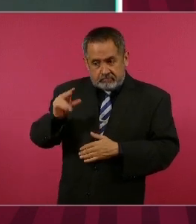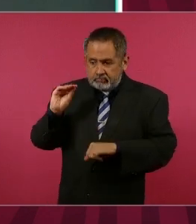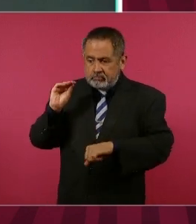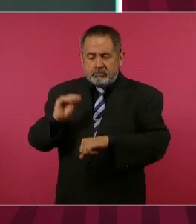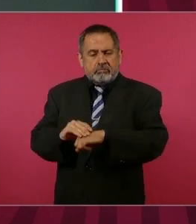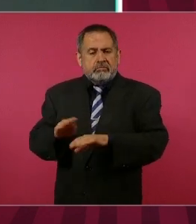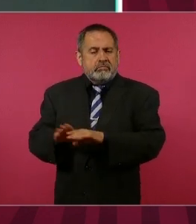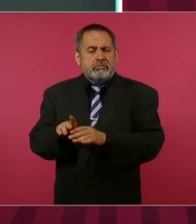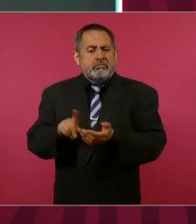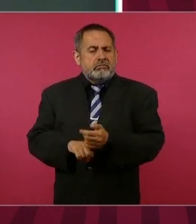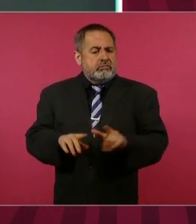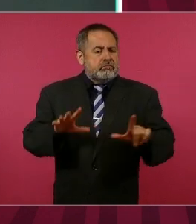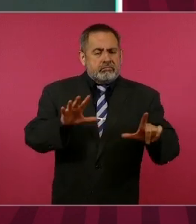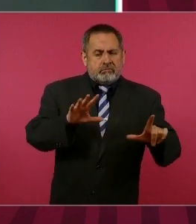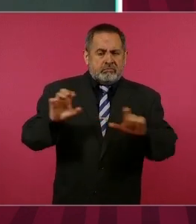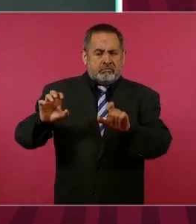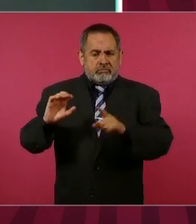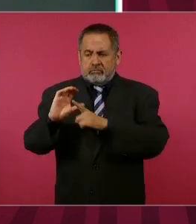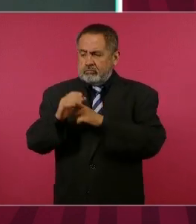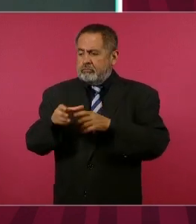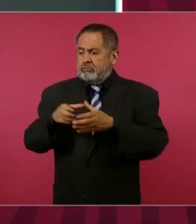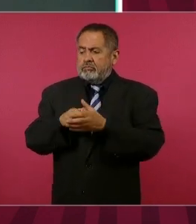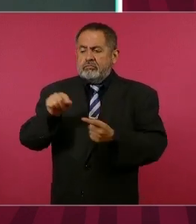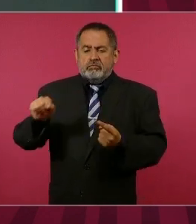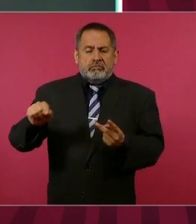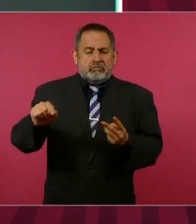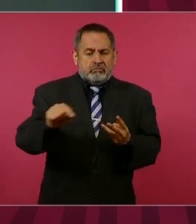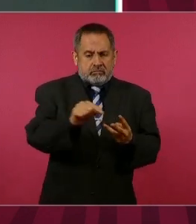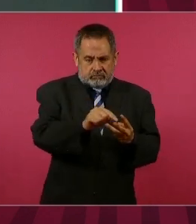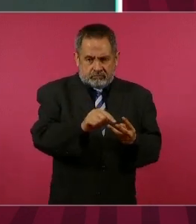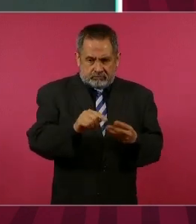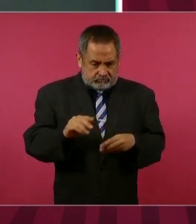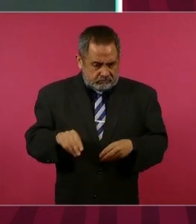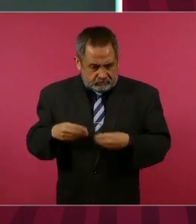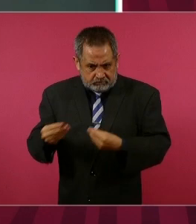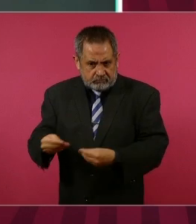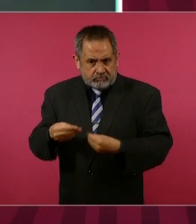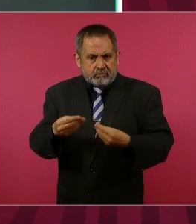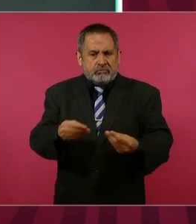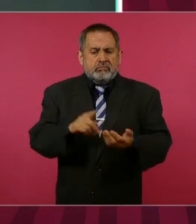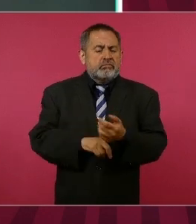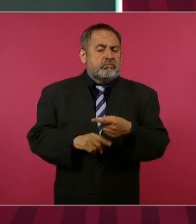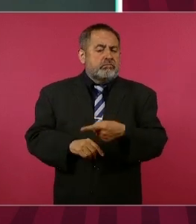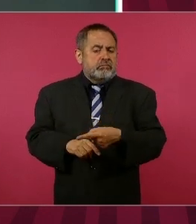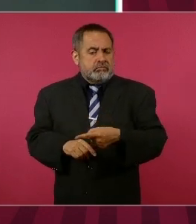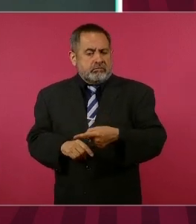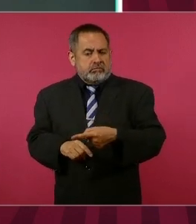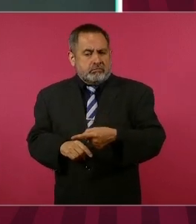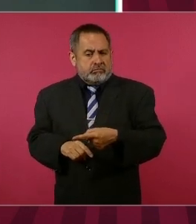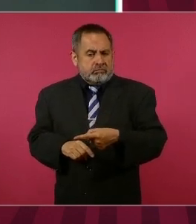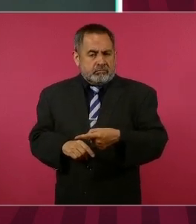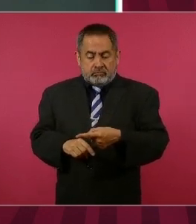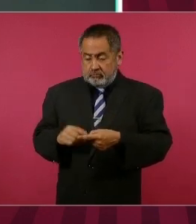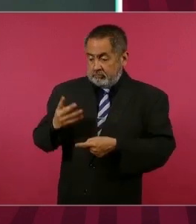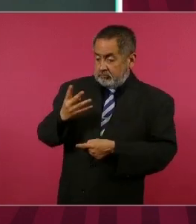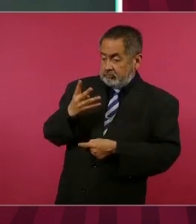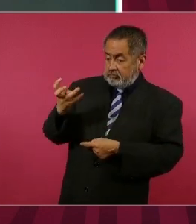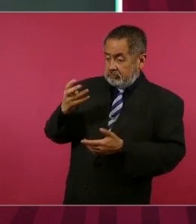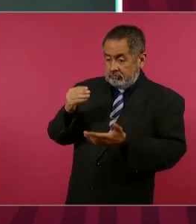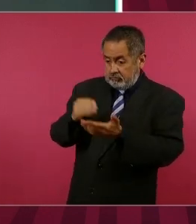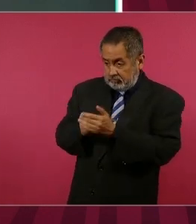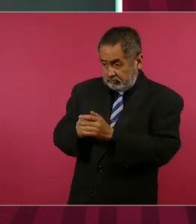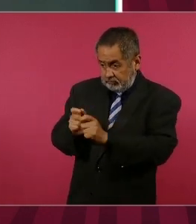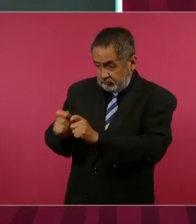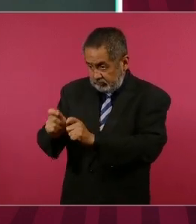instalaron 700 comités que van a recibir de una cantidad de los 400 mil